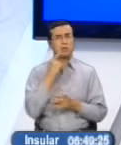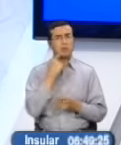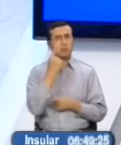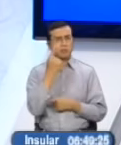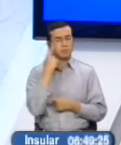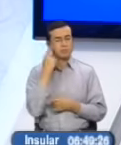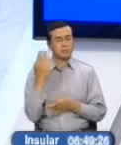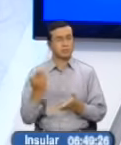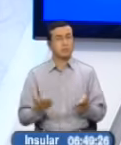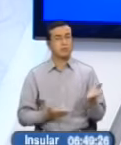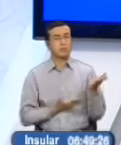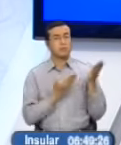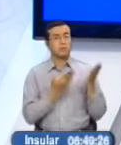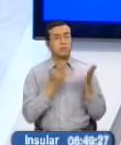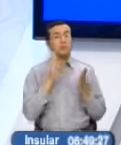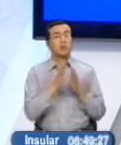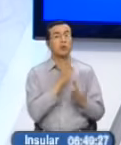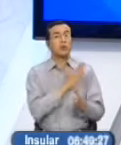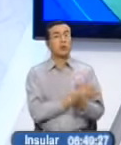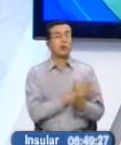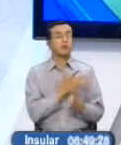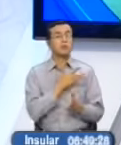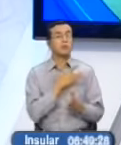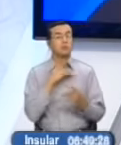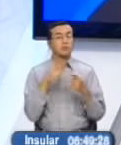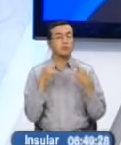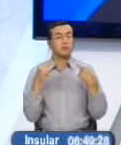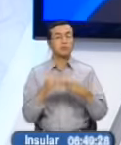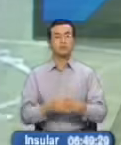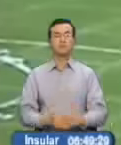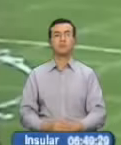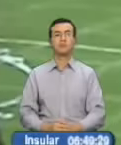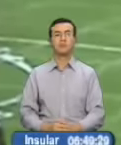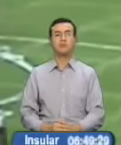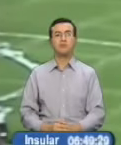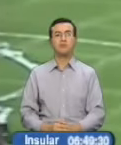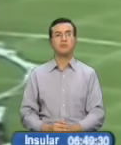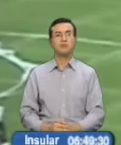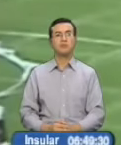Aquí lo recogemos viviendo la previa de este sensacional partido.